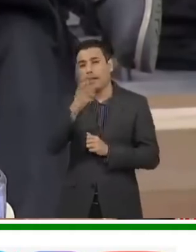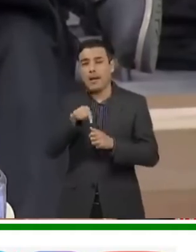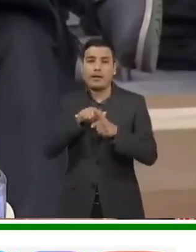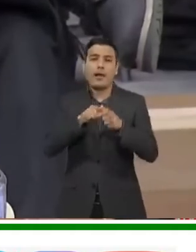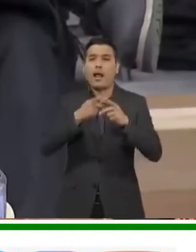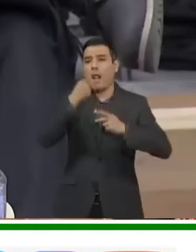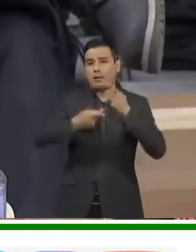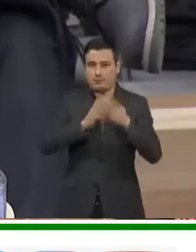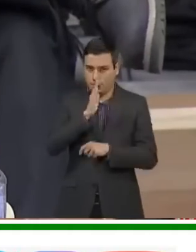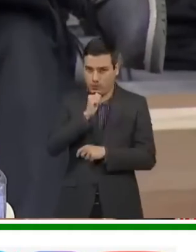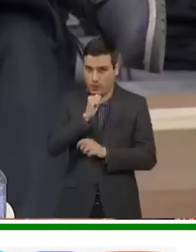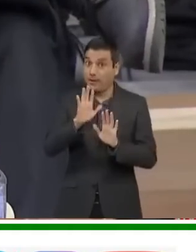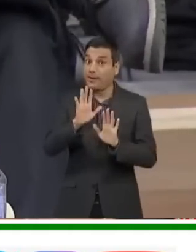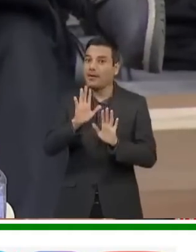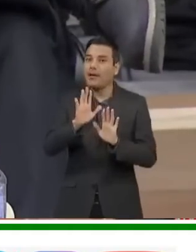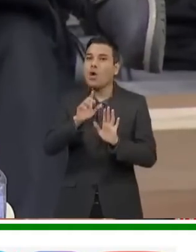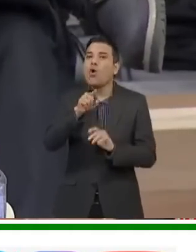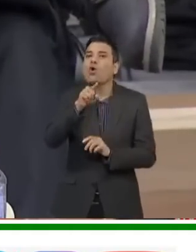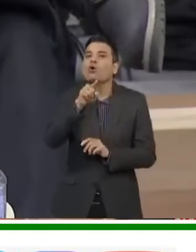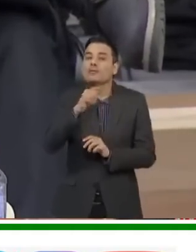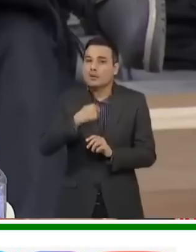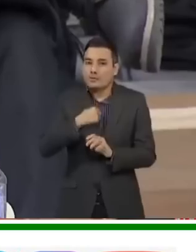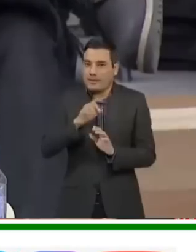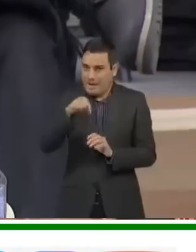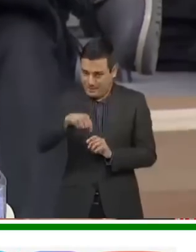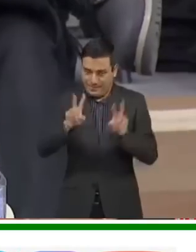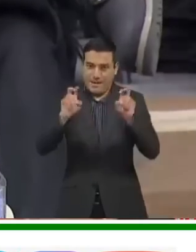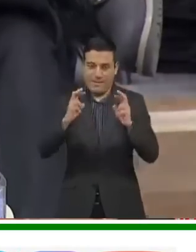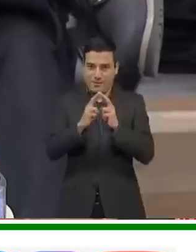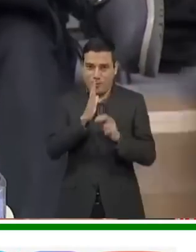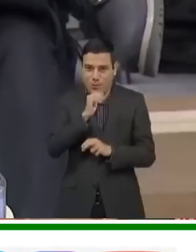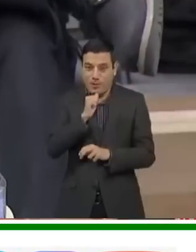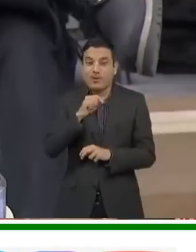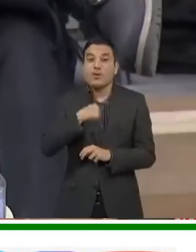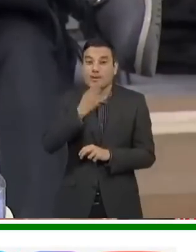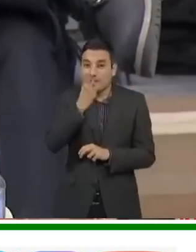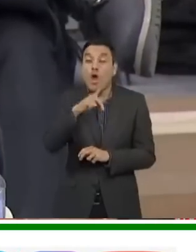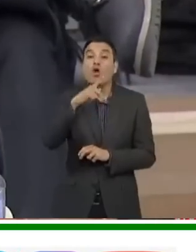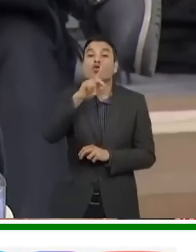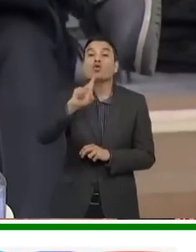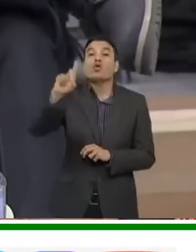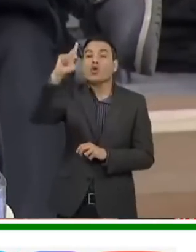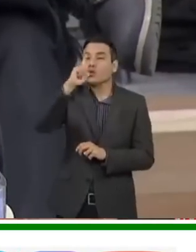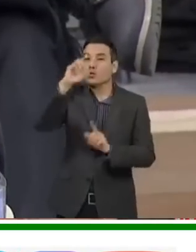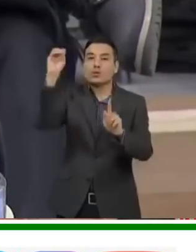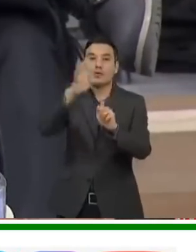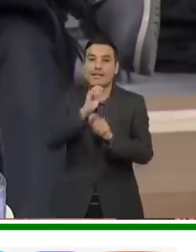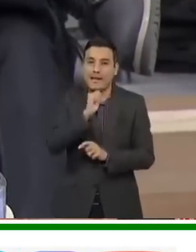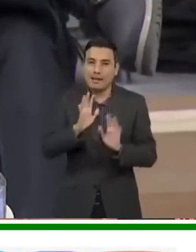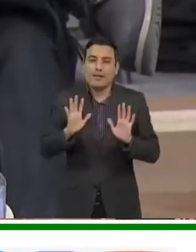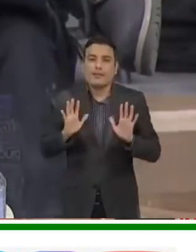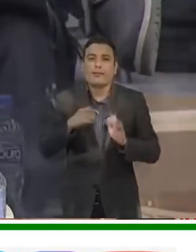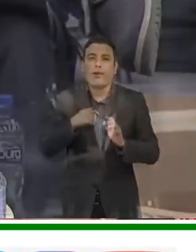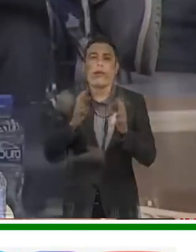ejerciendo, pero hay que respetar el Estado laico. Yo hablé de que su Dios hoy no lo había iluminado, pero no hago ninguna invocación religiosa porque soy muy respetuoso del